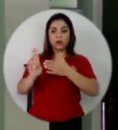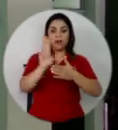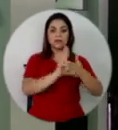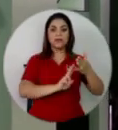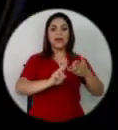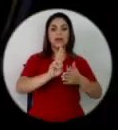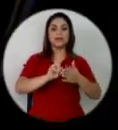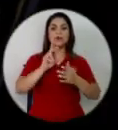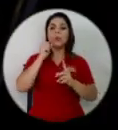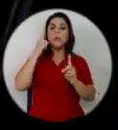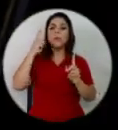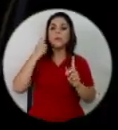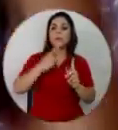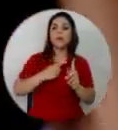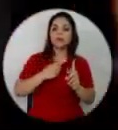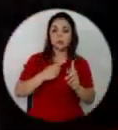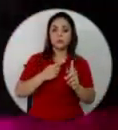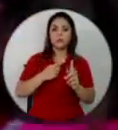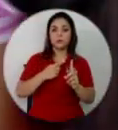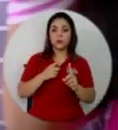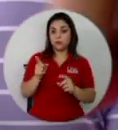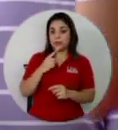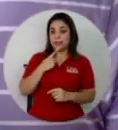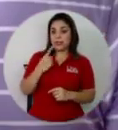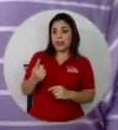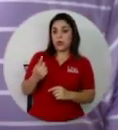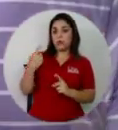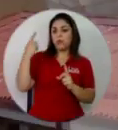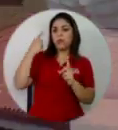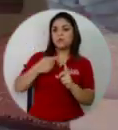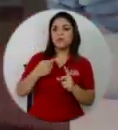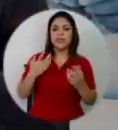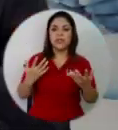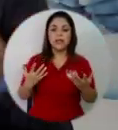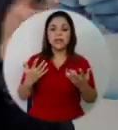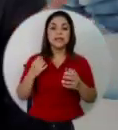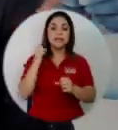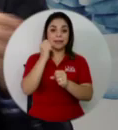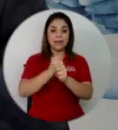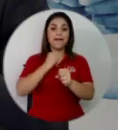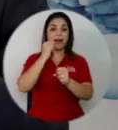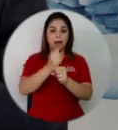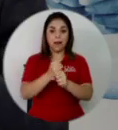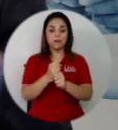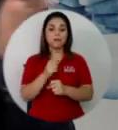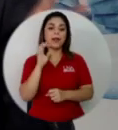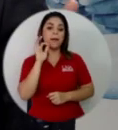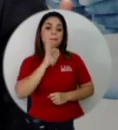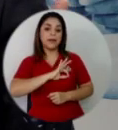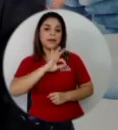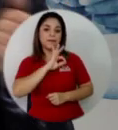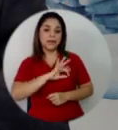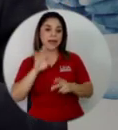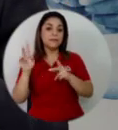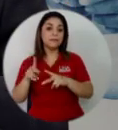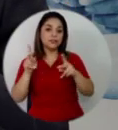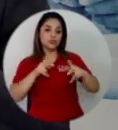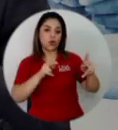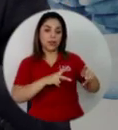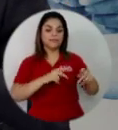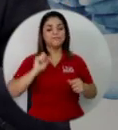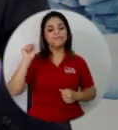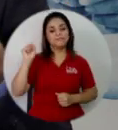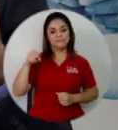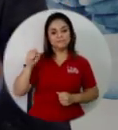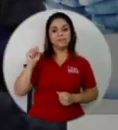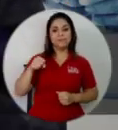universidad con un propósito. Ahora usted decía en la introducción que trabajamos para beneficiar a la gente. Sí, trabajamos para beneficiar a las personas.